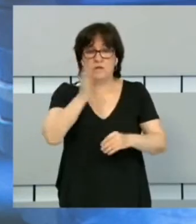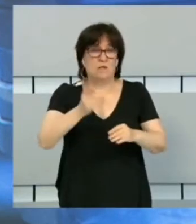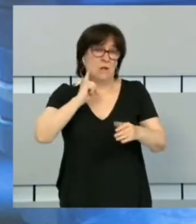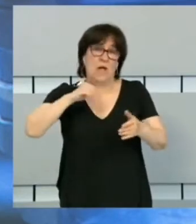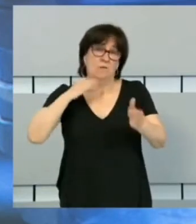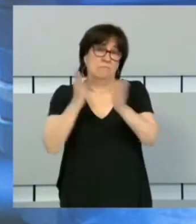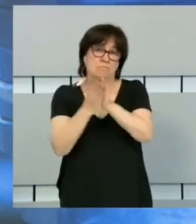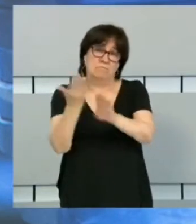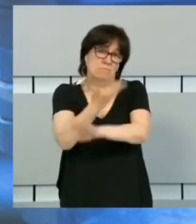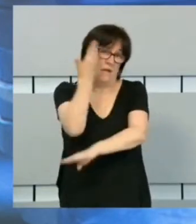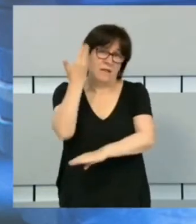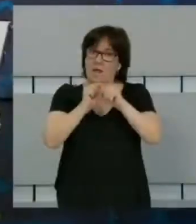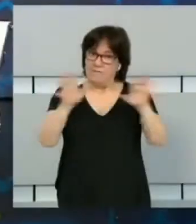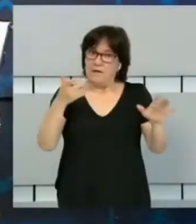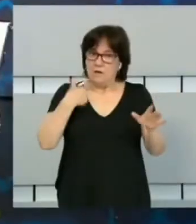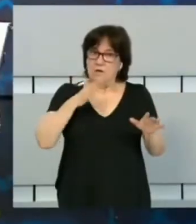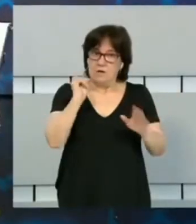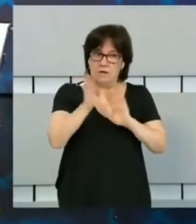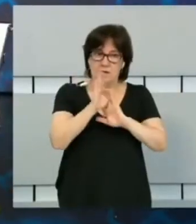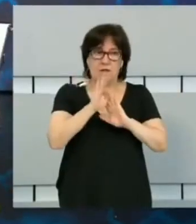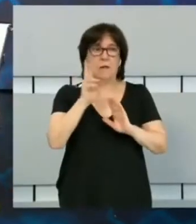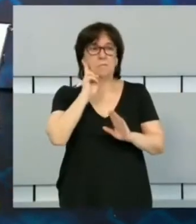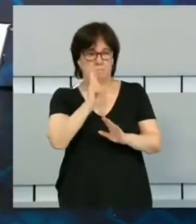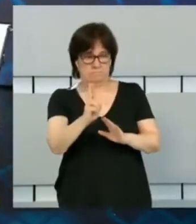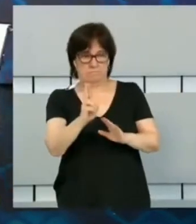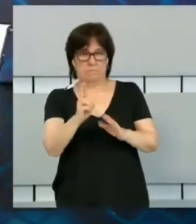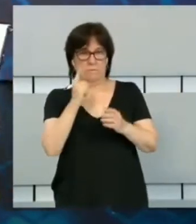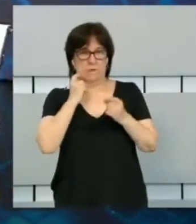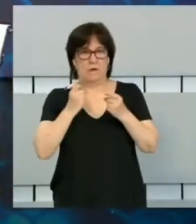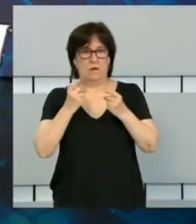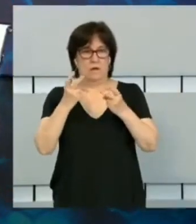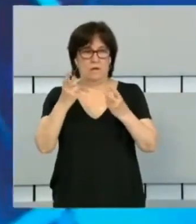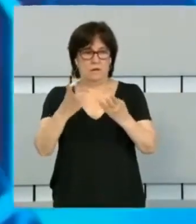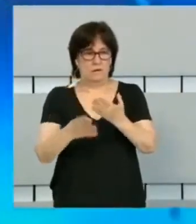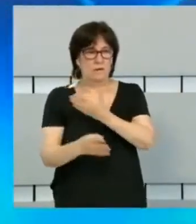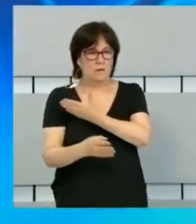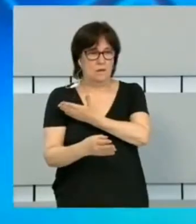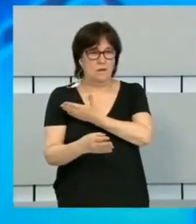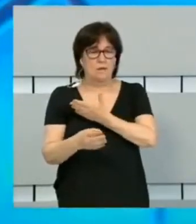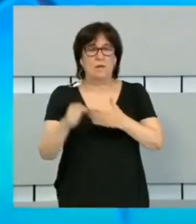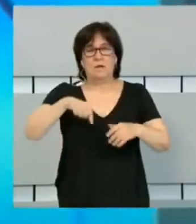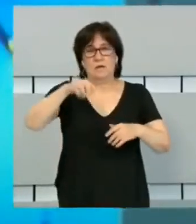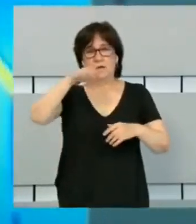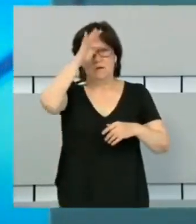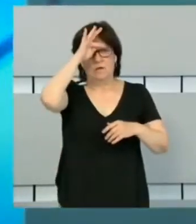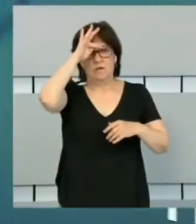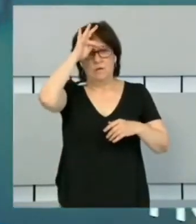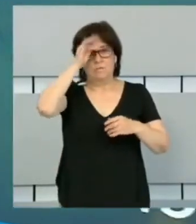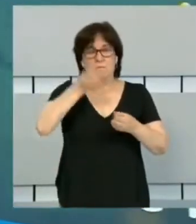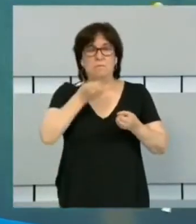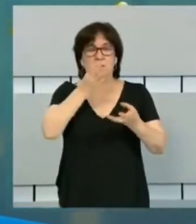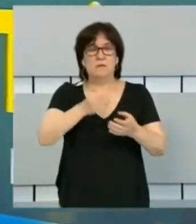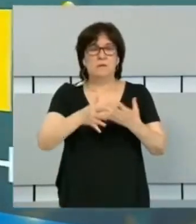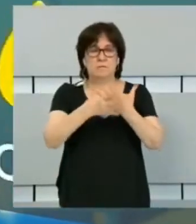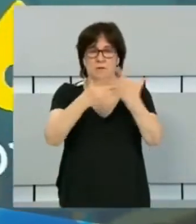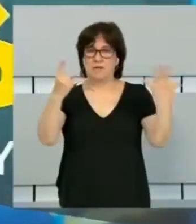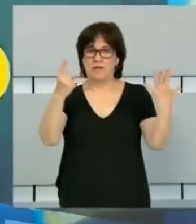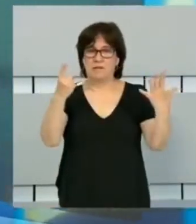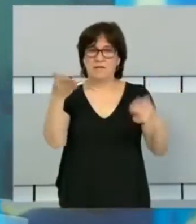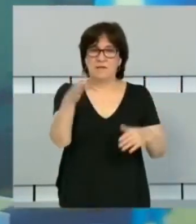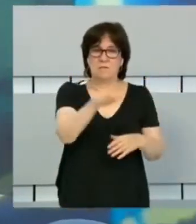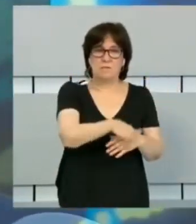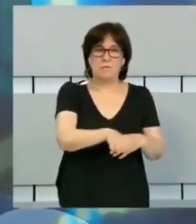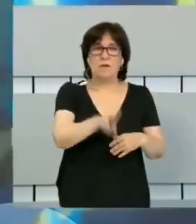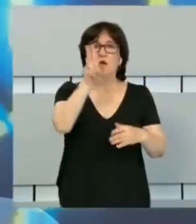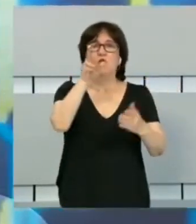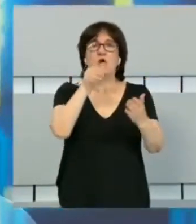prescribiendo. Sí, vamos a ver esas cifras en la pantalla. Este domingo se han notificado 16 muertes